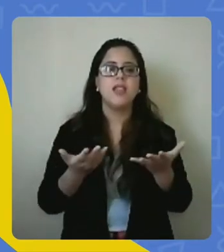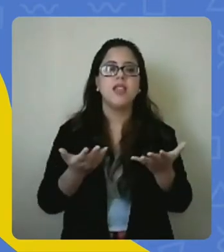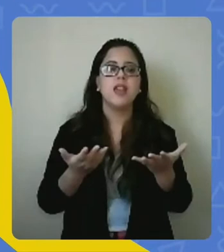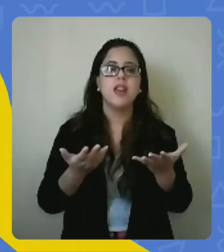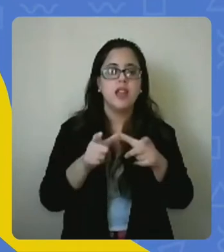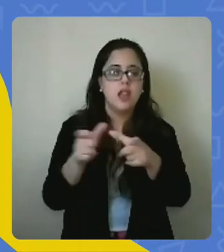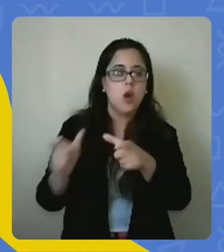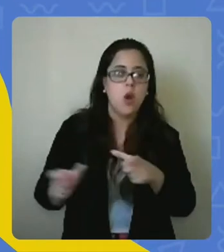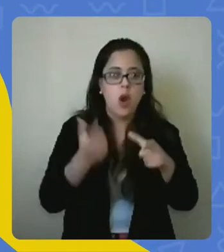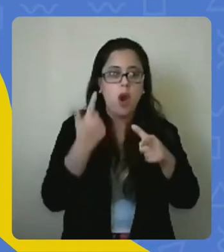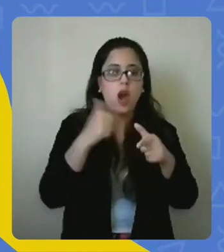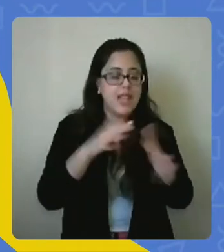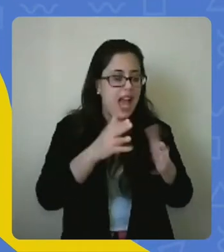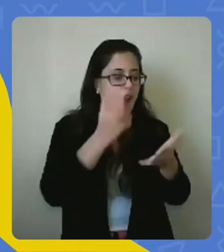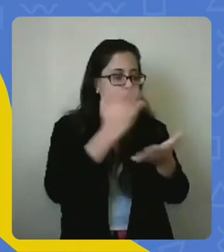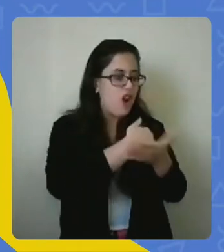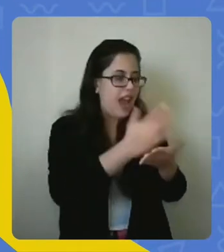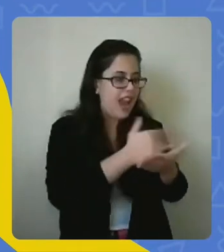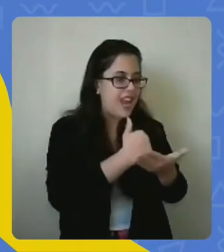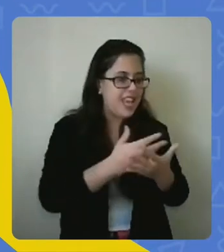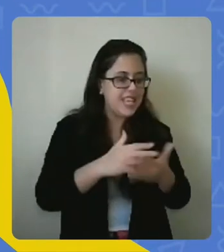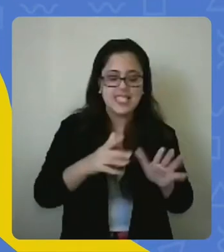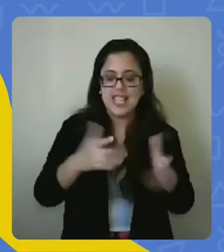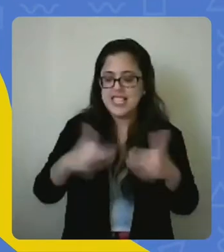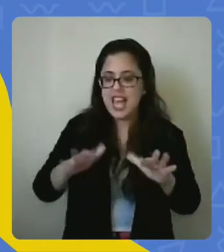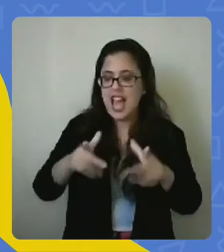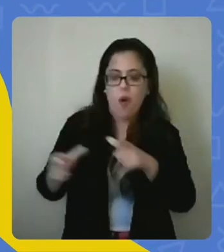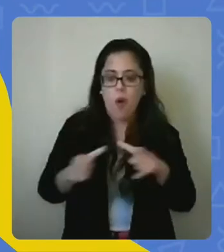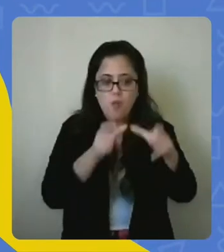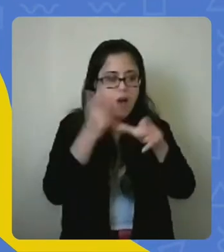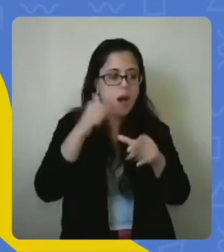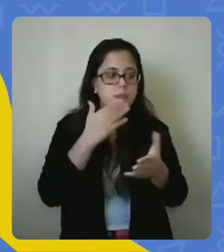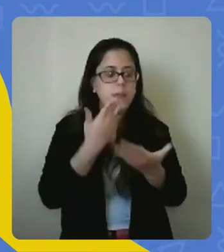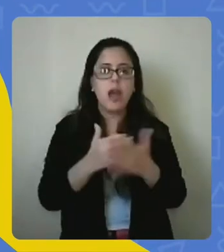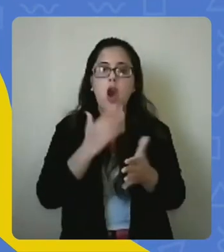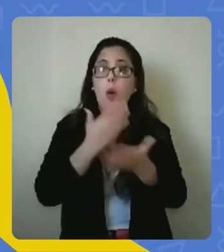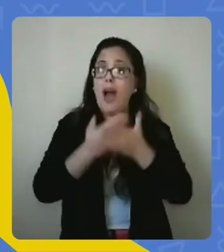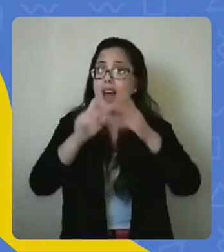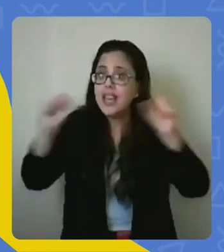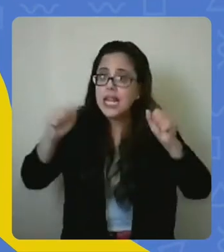cumpleaños. O sea, no, que siempre estoy.